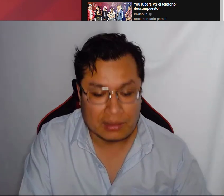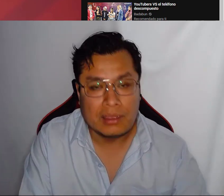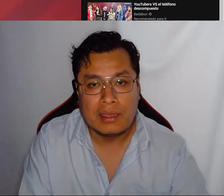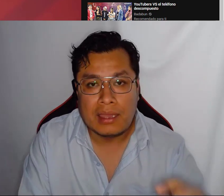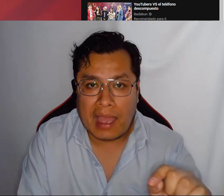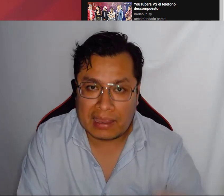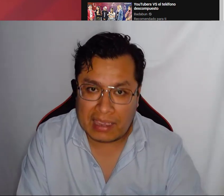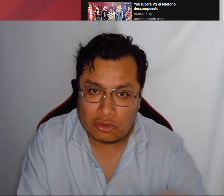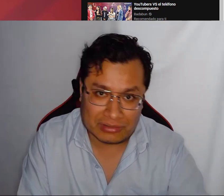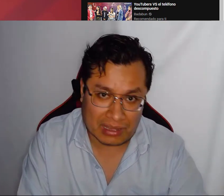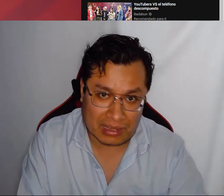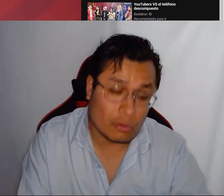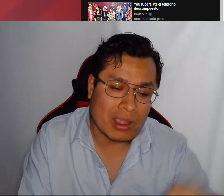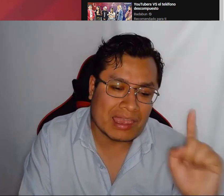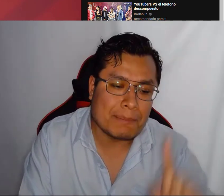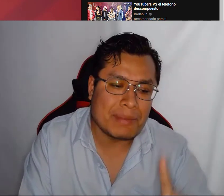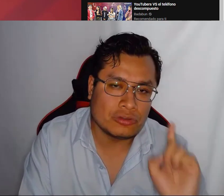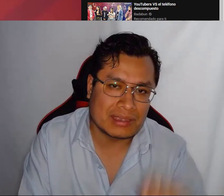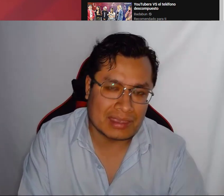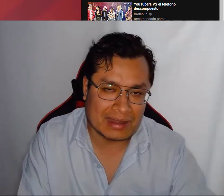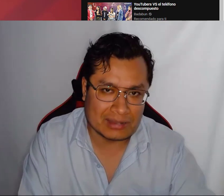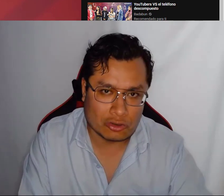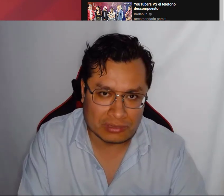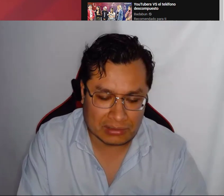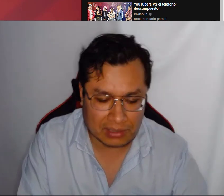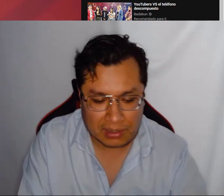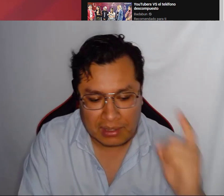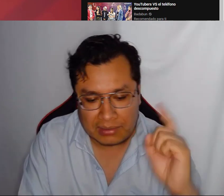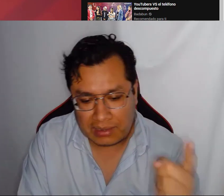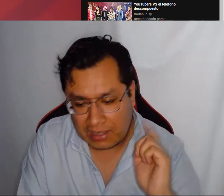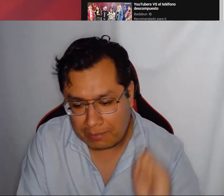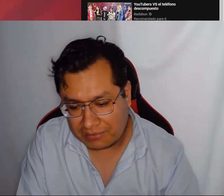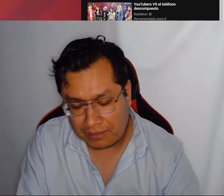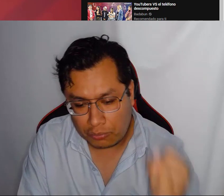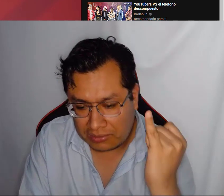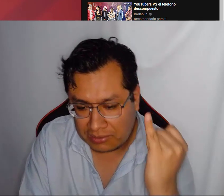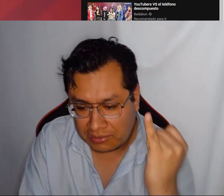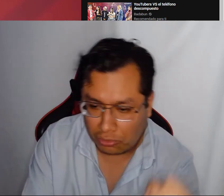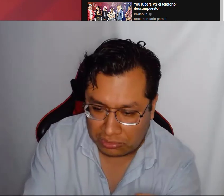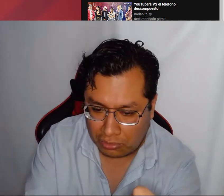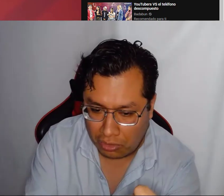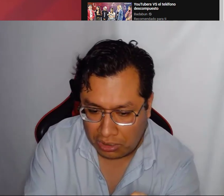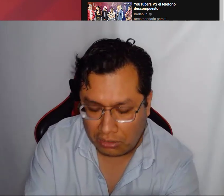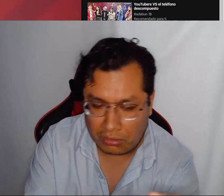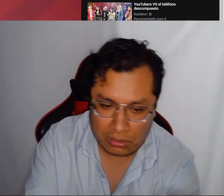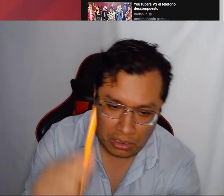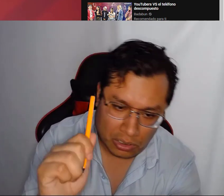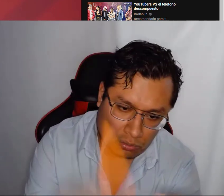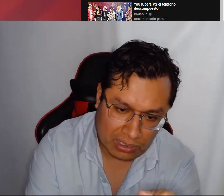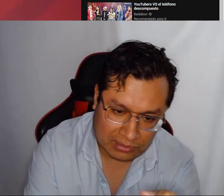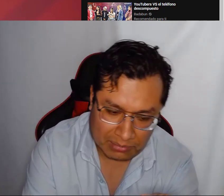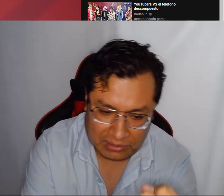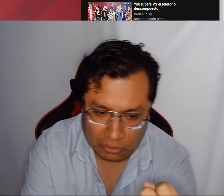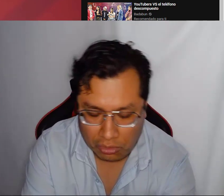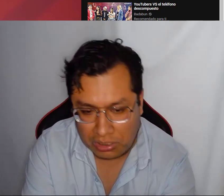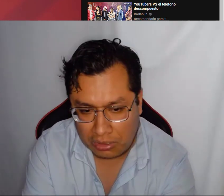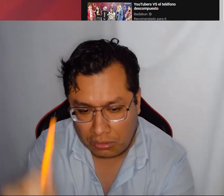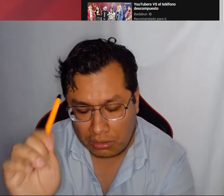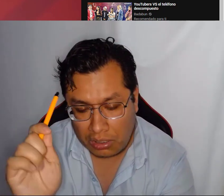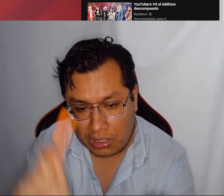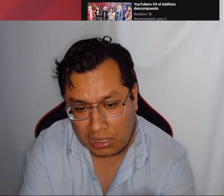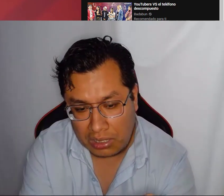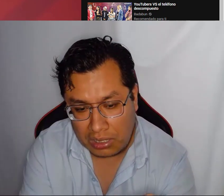la normal aquel docente o aquella persona que quiera ser docente tiene que pasar por un examen toxicológico un examen